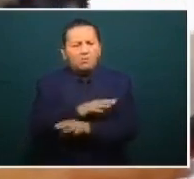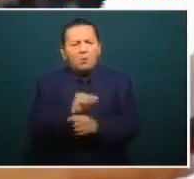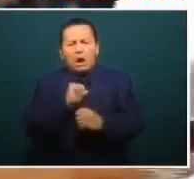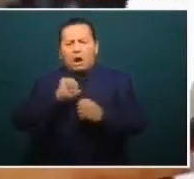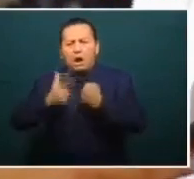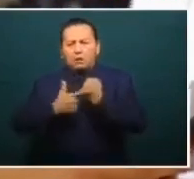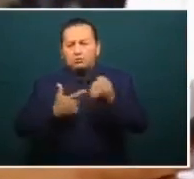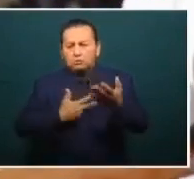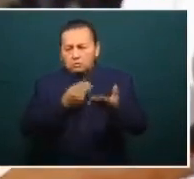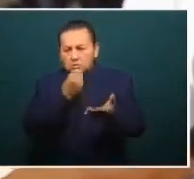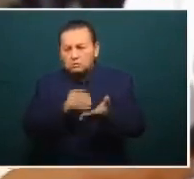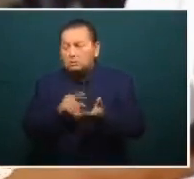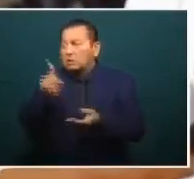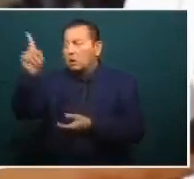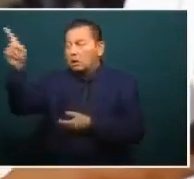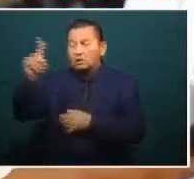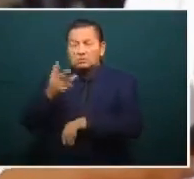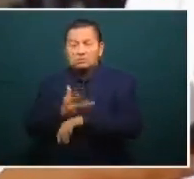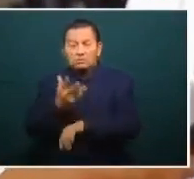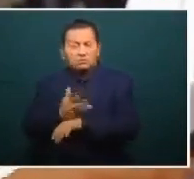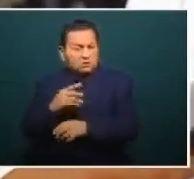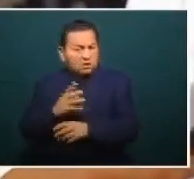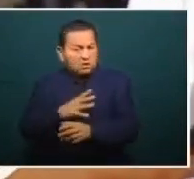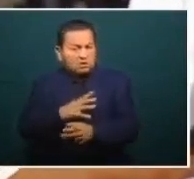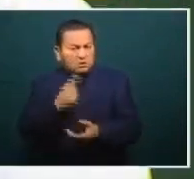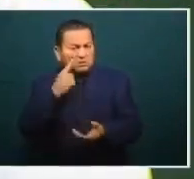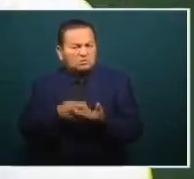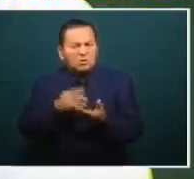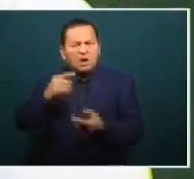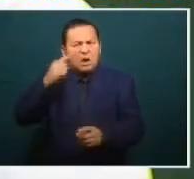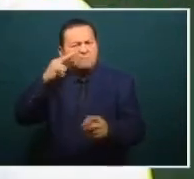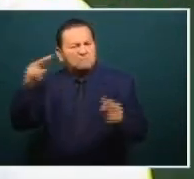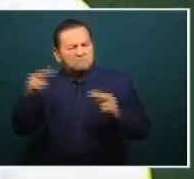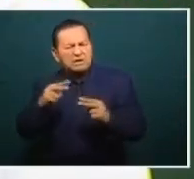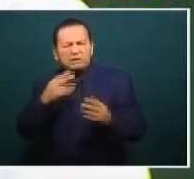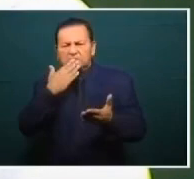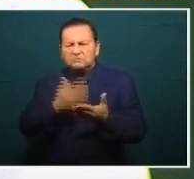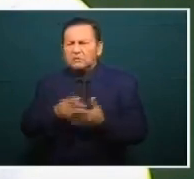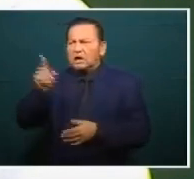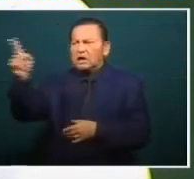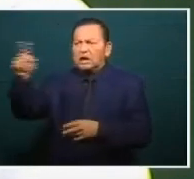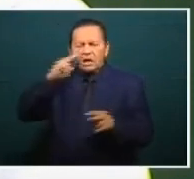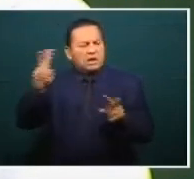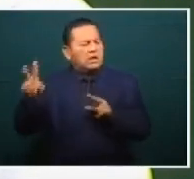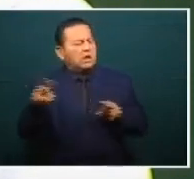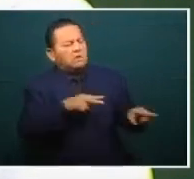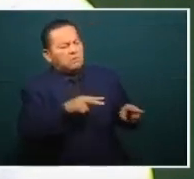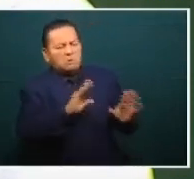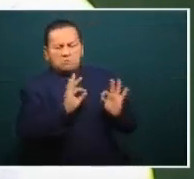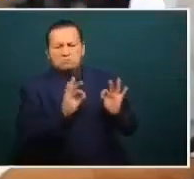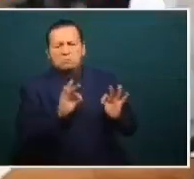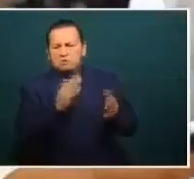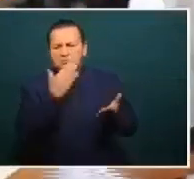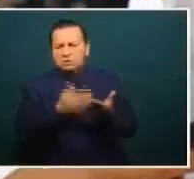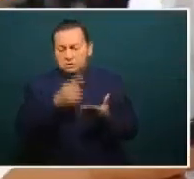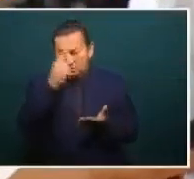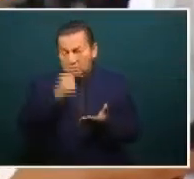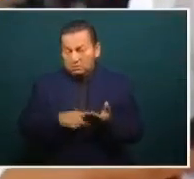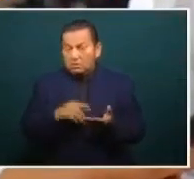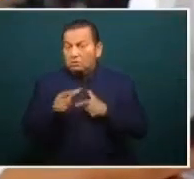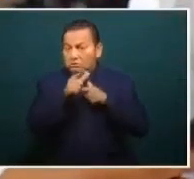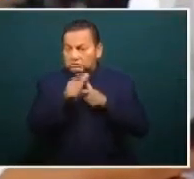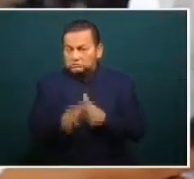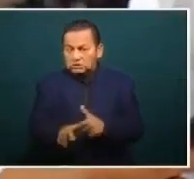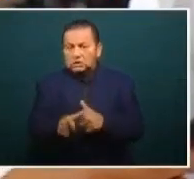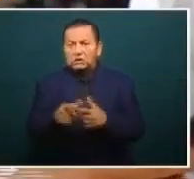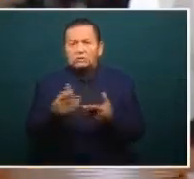los Estados Unidos, usted nos había comentado que observaban de buena manera este planteamiento que usted había hecho. ¿Se cancela?